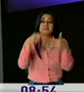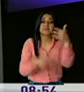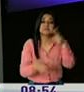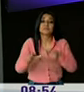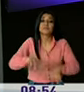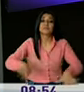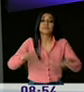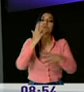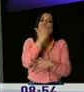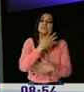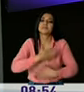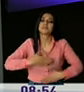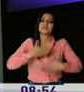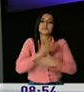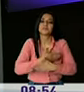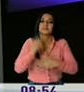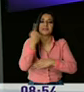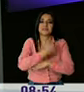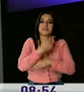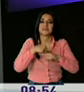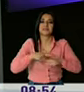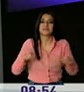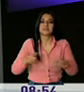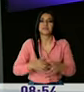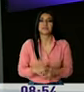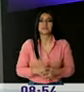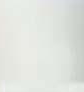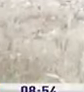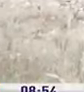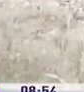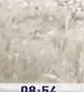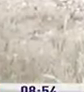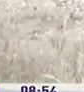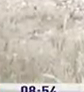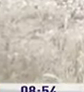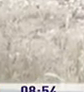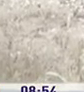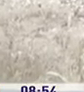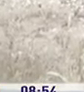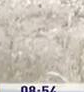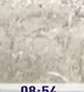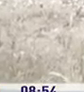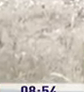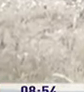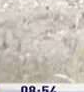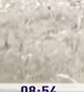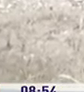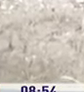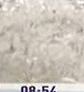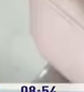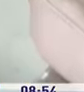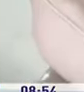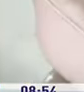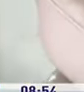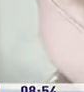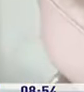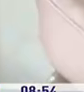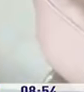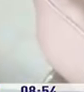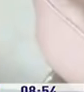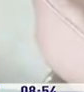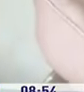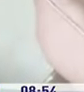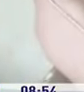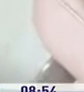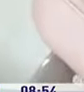disfrutar un día diferente, Berito. Así es, ahora es momento de irnos a una pausa comercial, pero cuando regresemos les vamos a contar